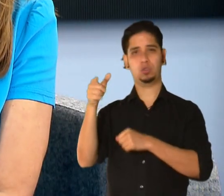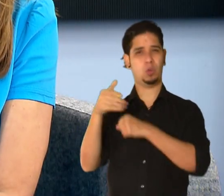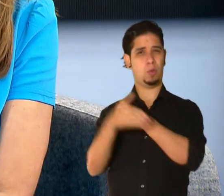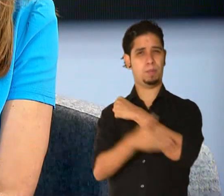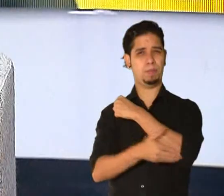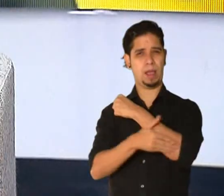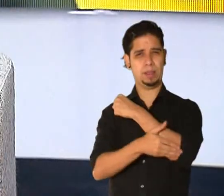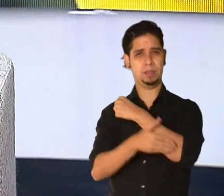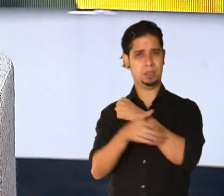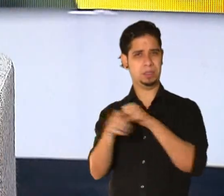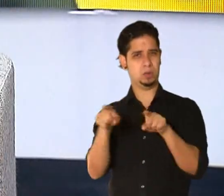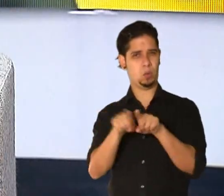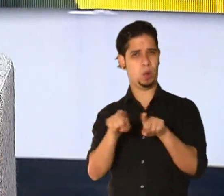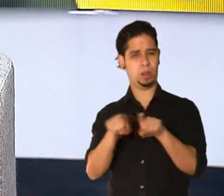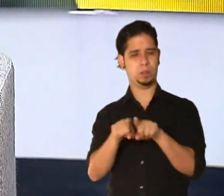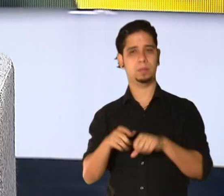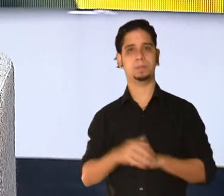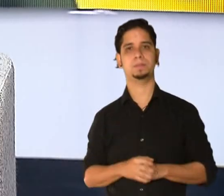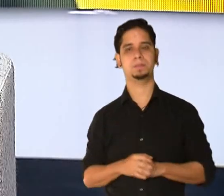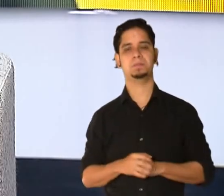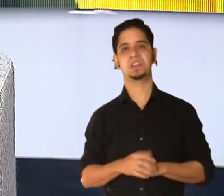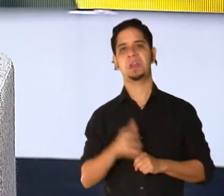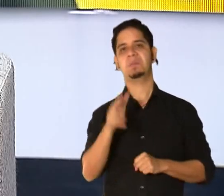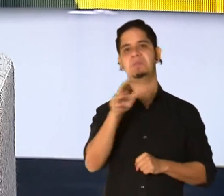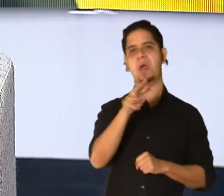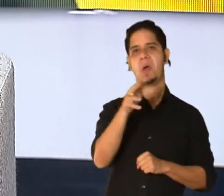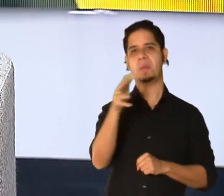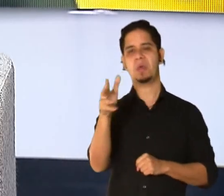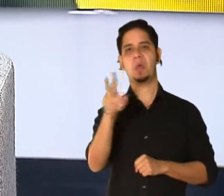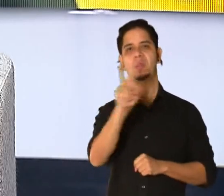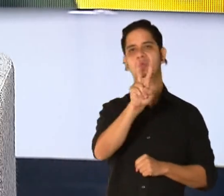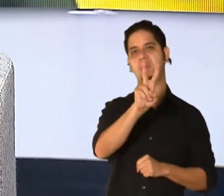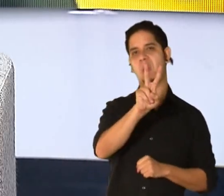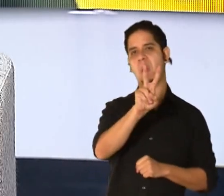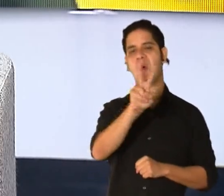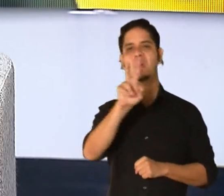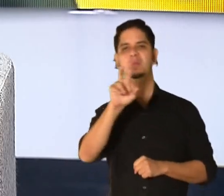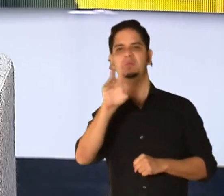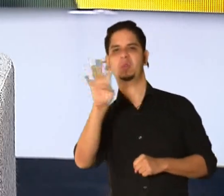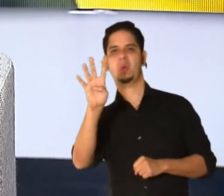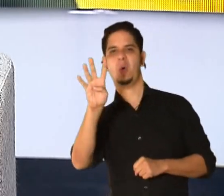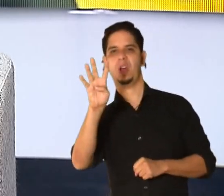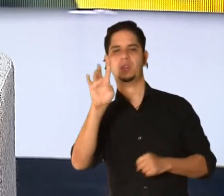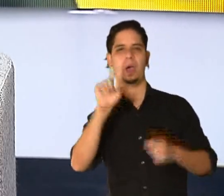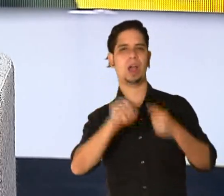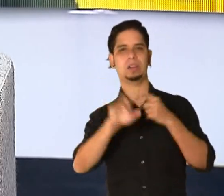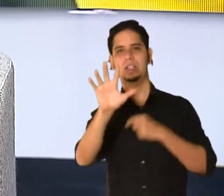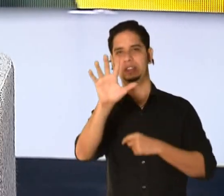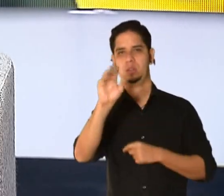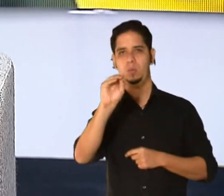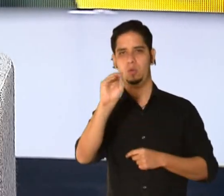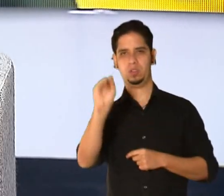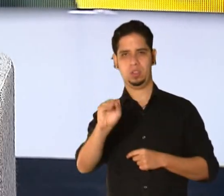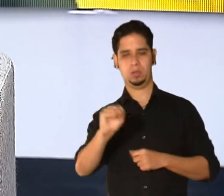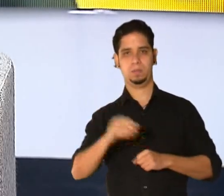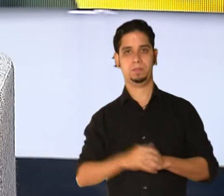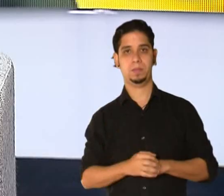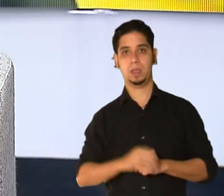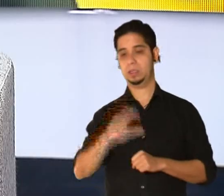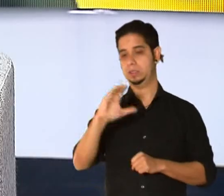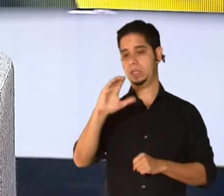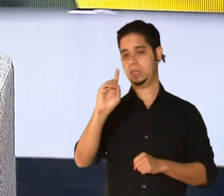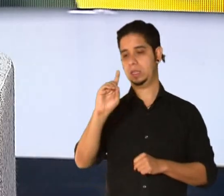la población. Está entre el 2, el 4, 5%. Interesantemente, el CDC, que lleva